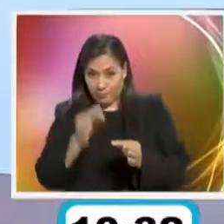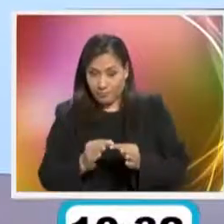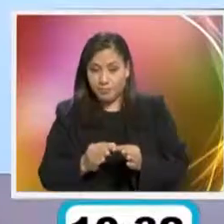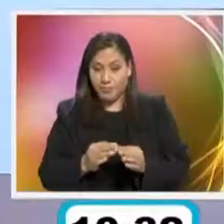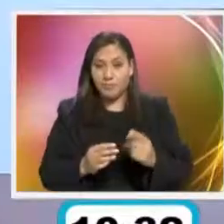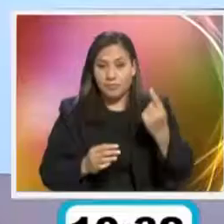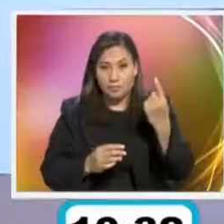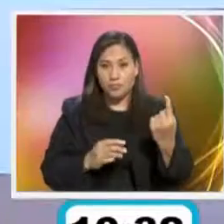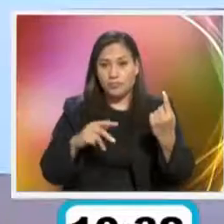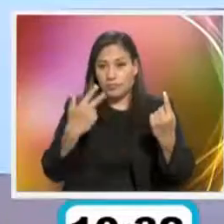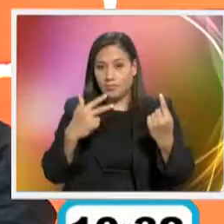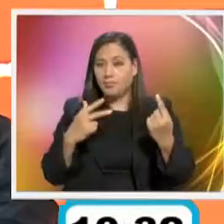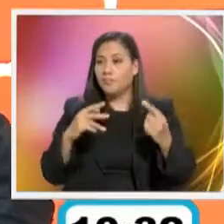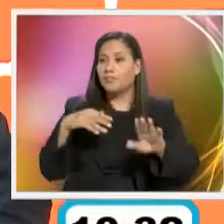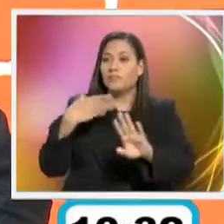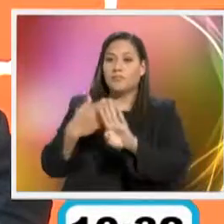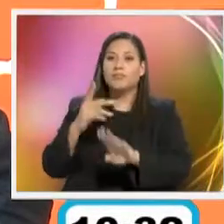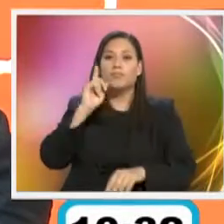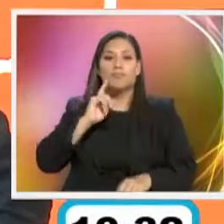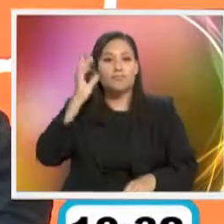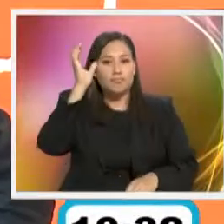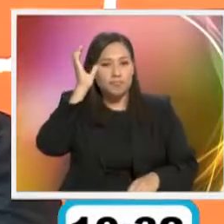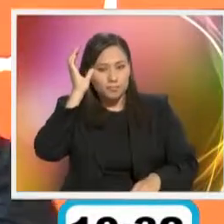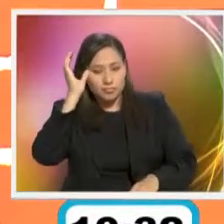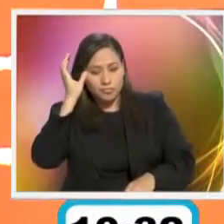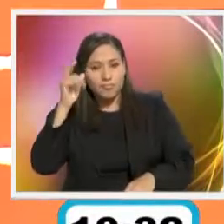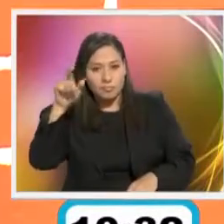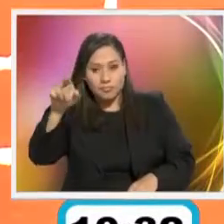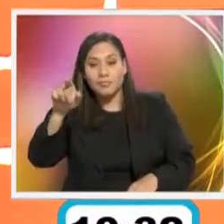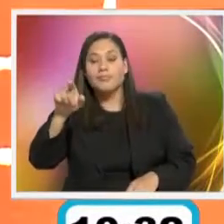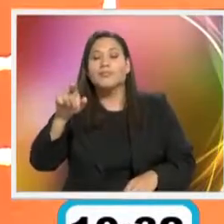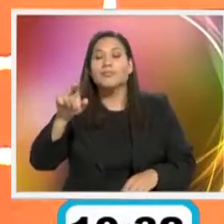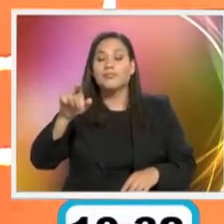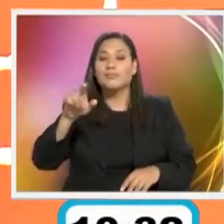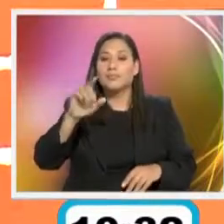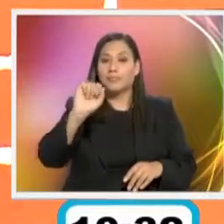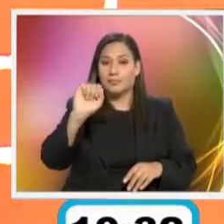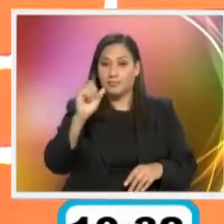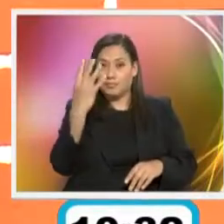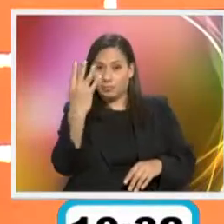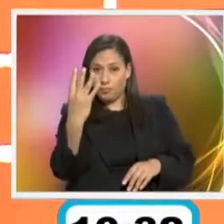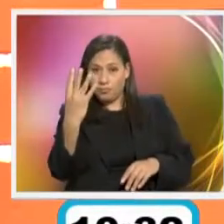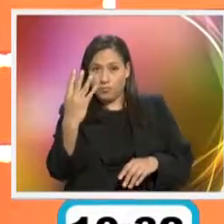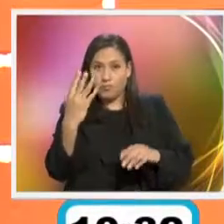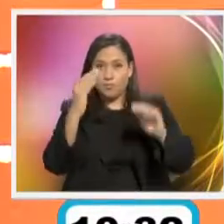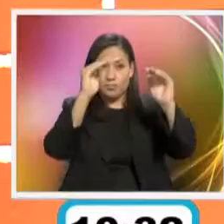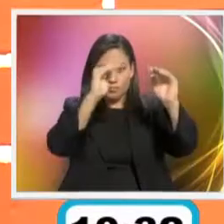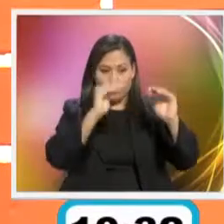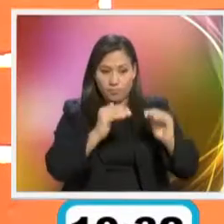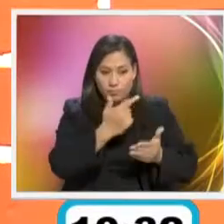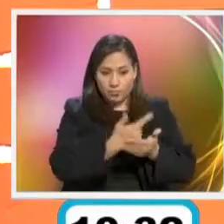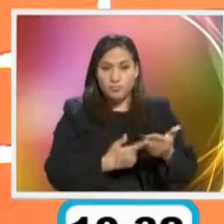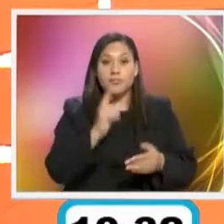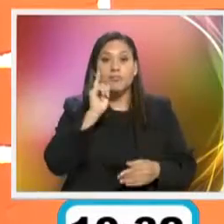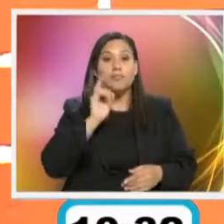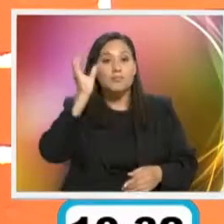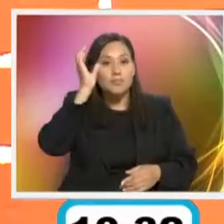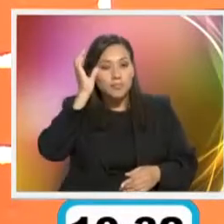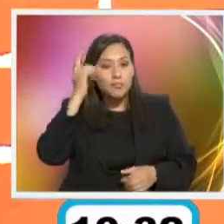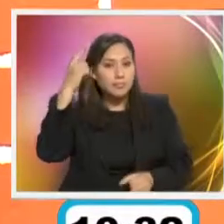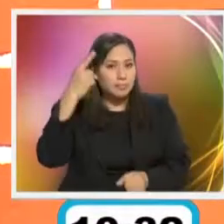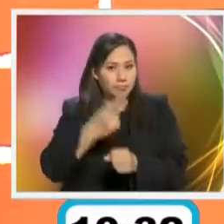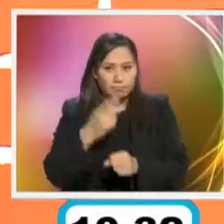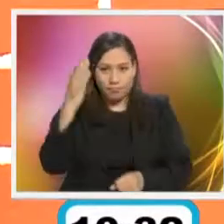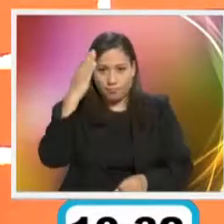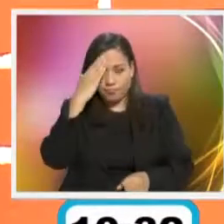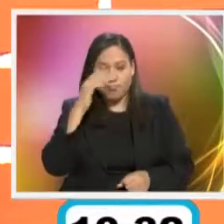estará enfrentando contra una coreana. La coreana, la ronda es de 64 lugares. La coreana pasó como primer lugar.